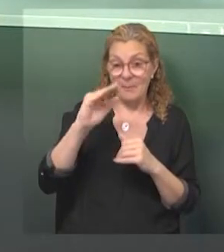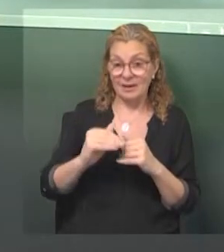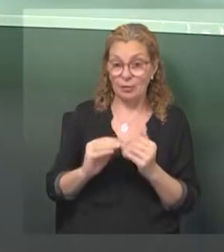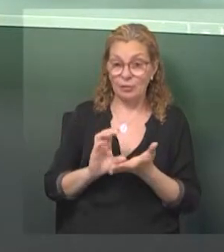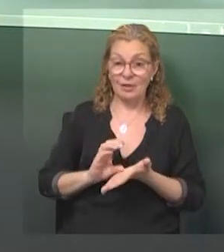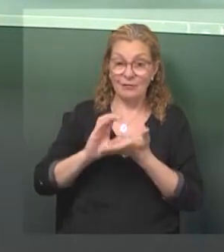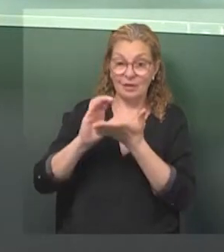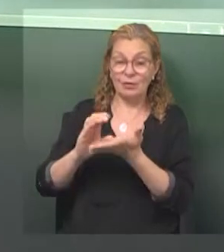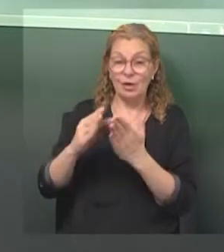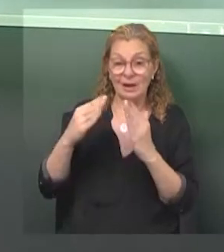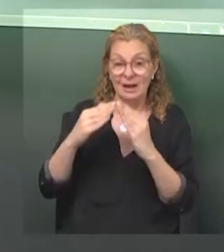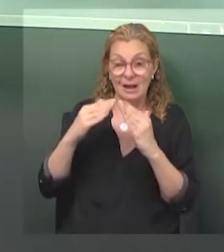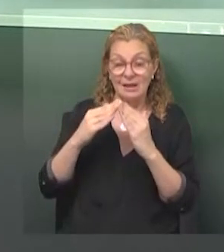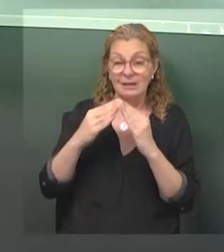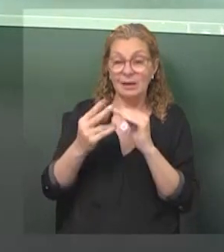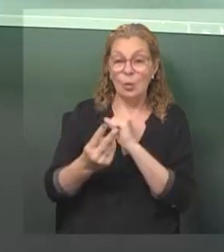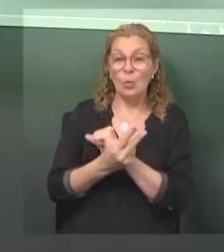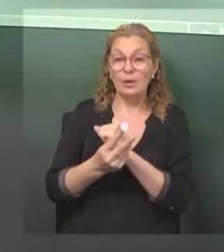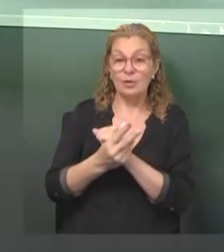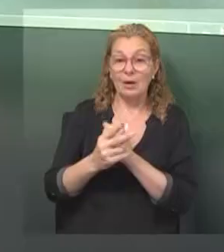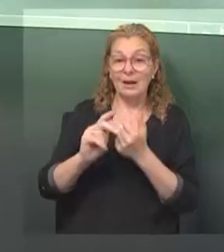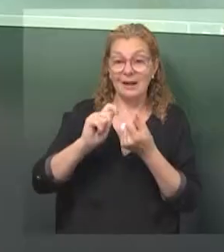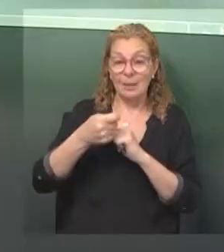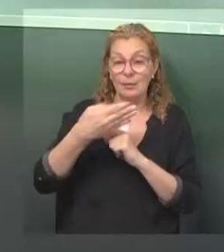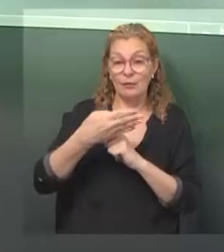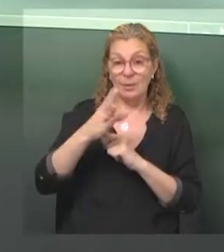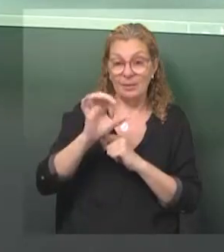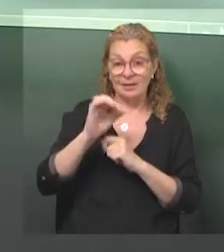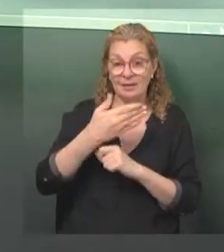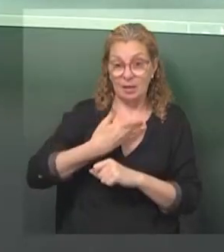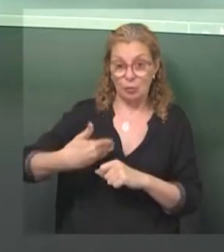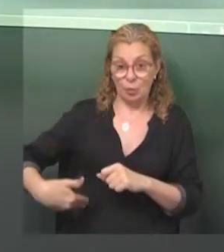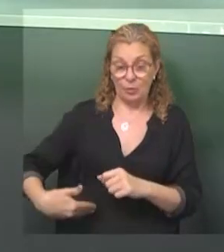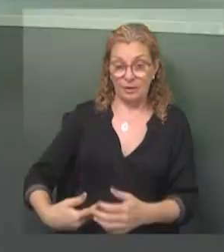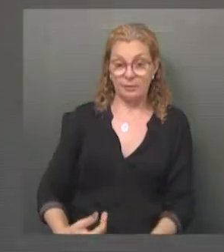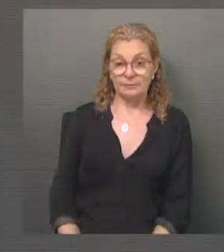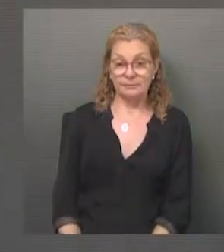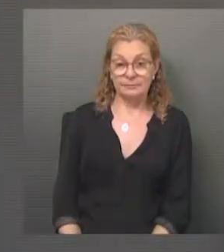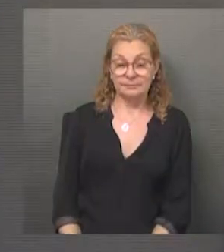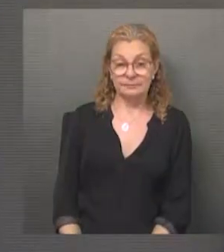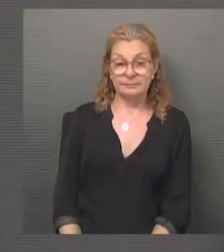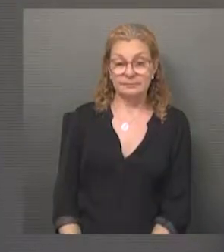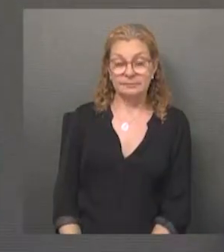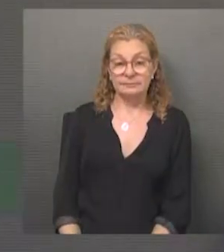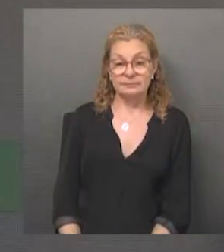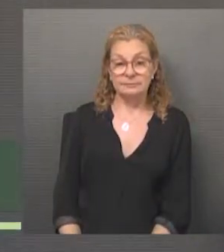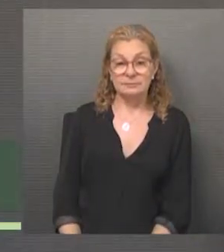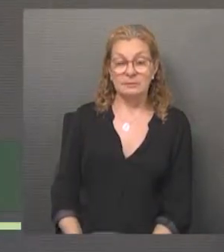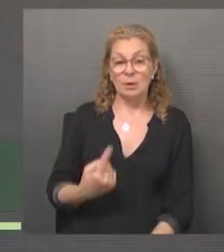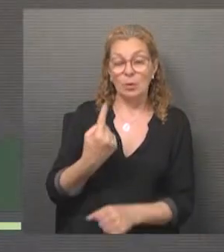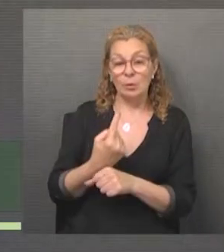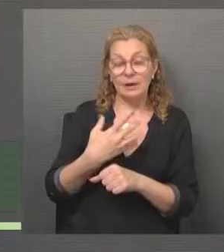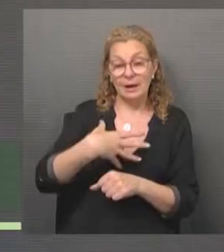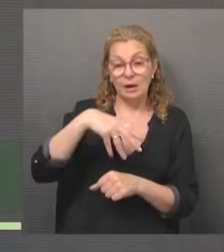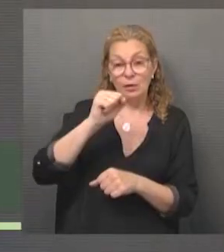infraestructura y vivienda y defendió la reforma prisional de su gobierno una de las cosas que